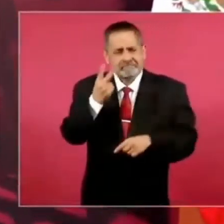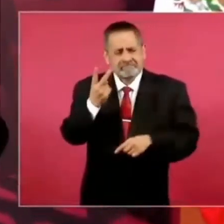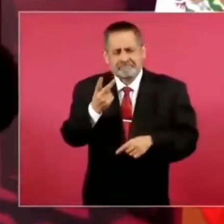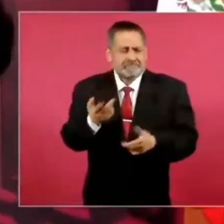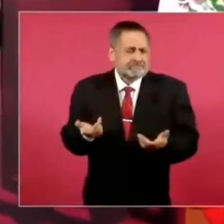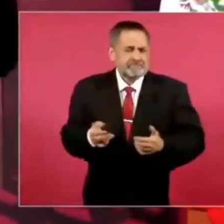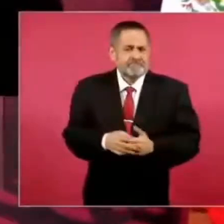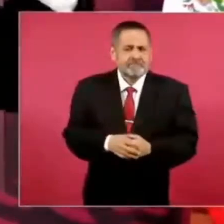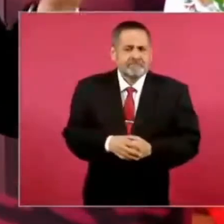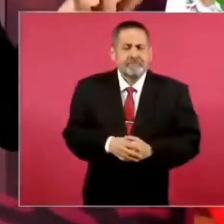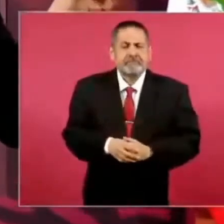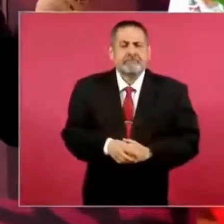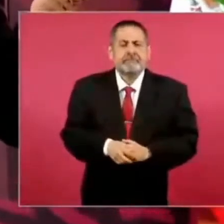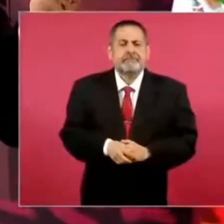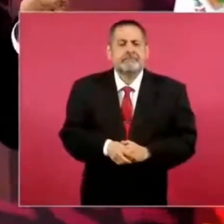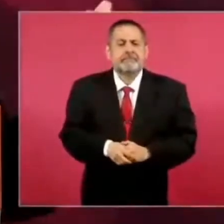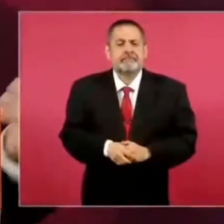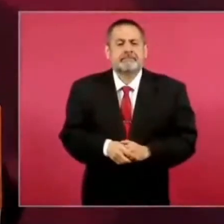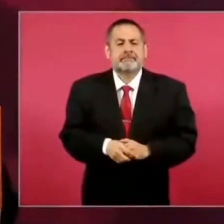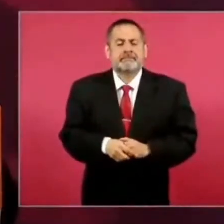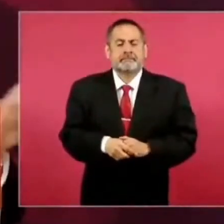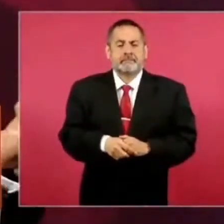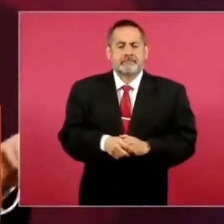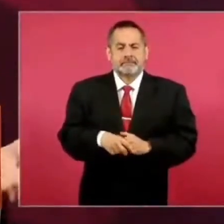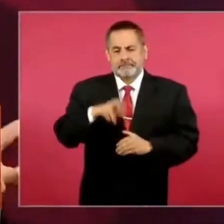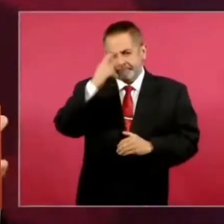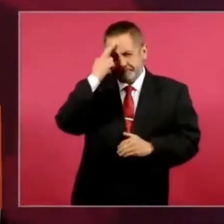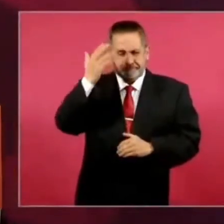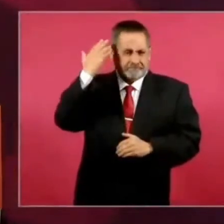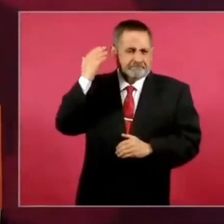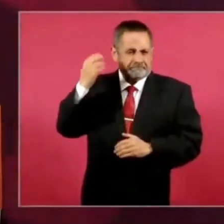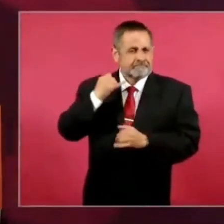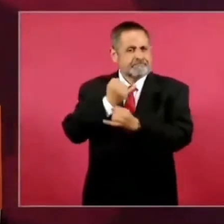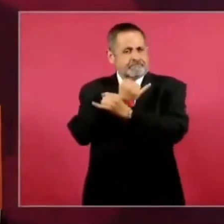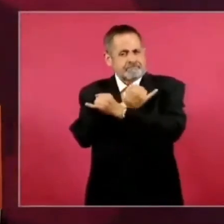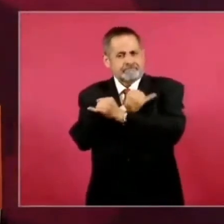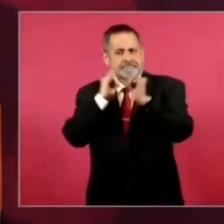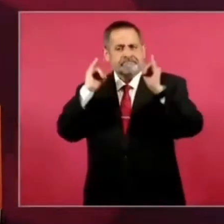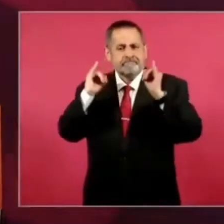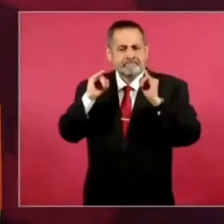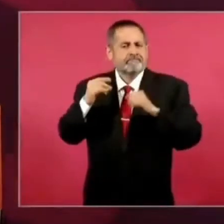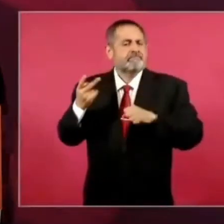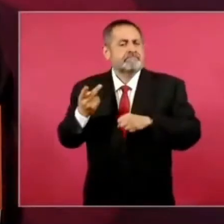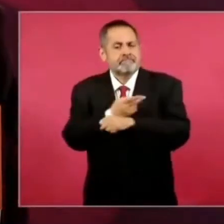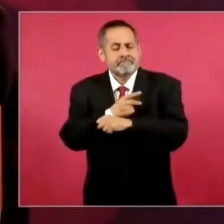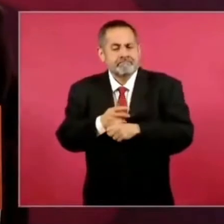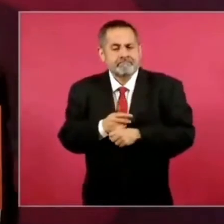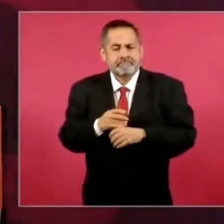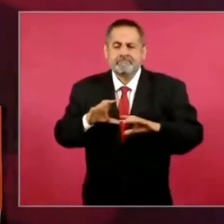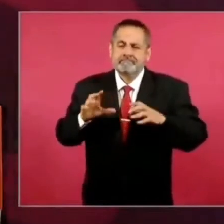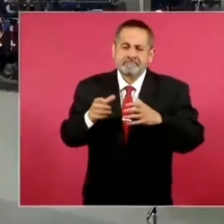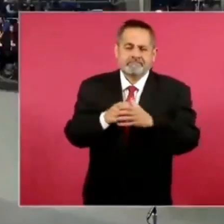¿Qué hubo en la independencia? Pues hubieron realistas